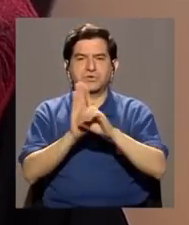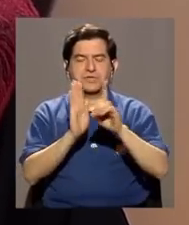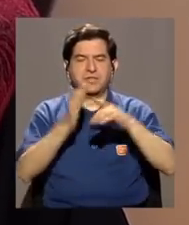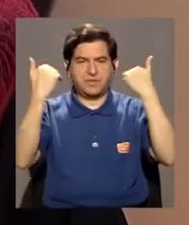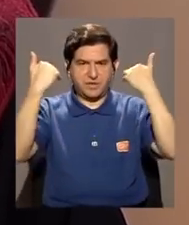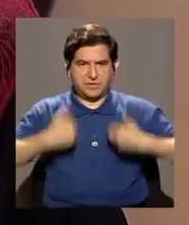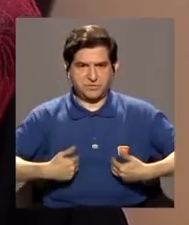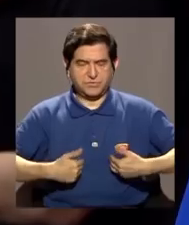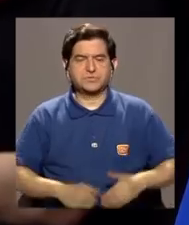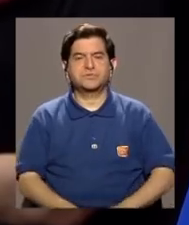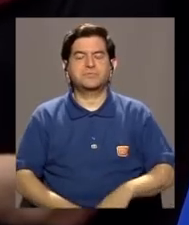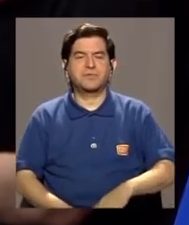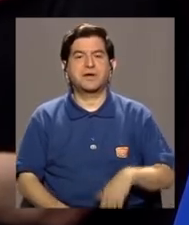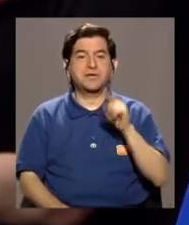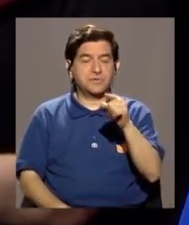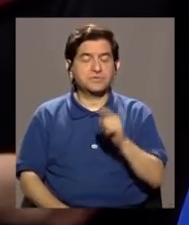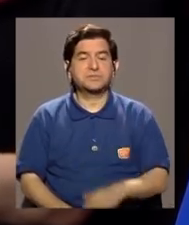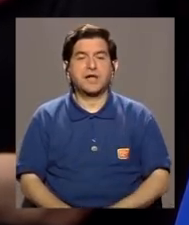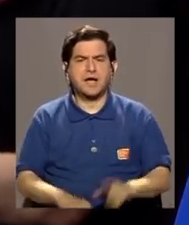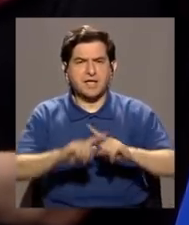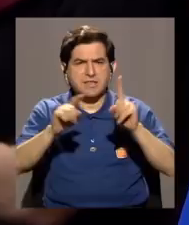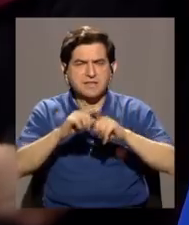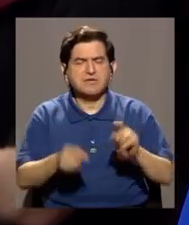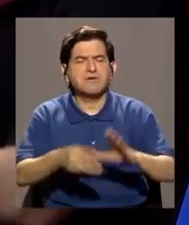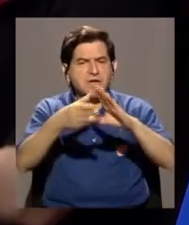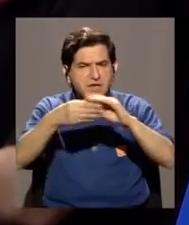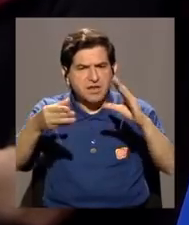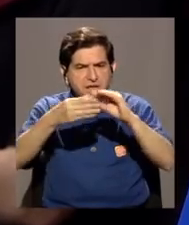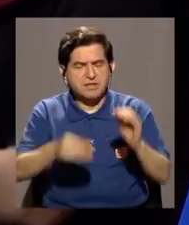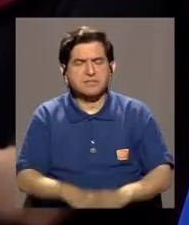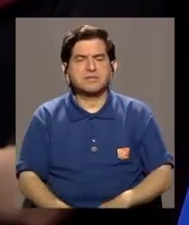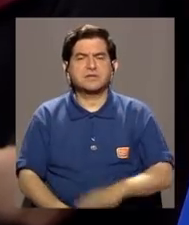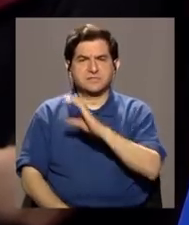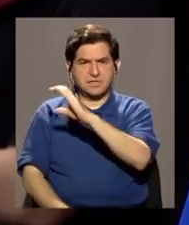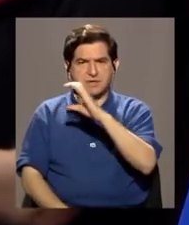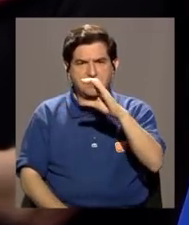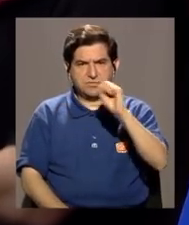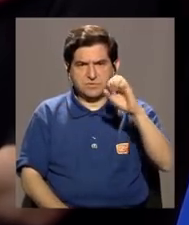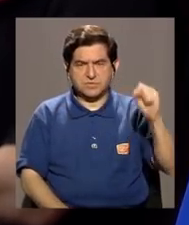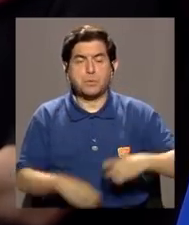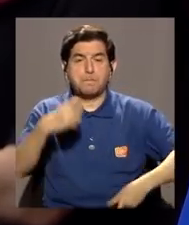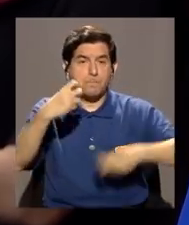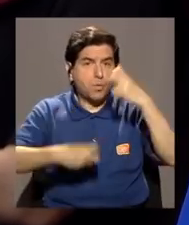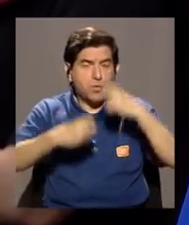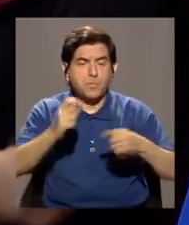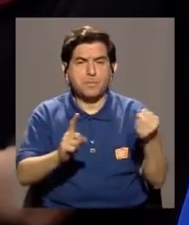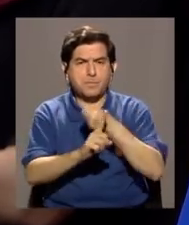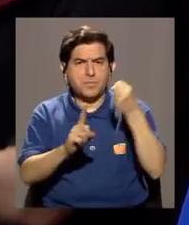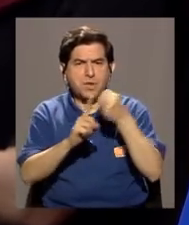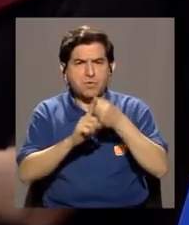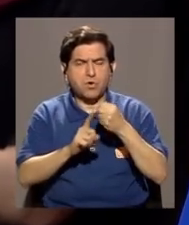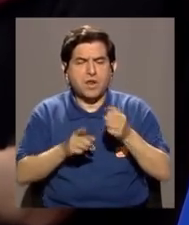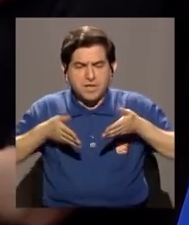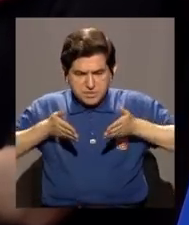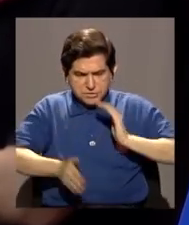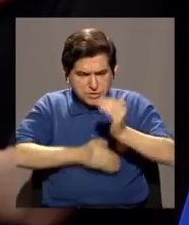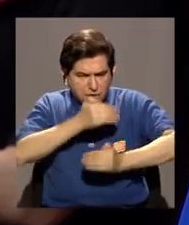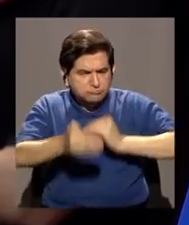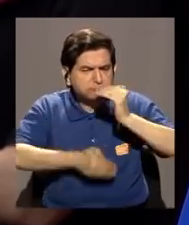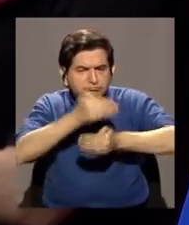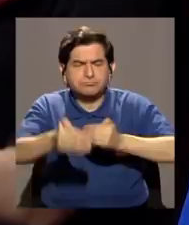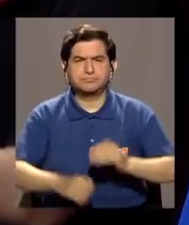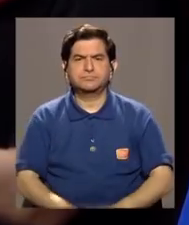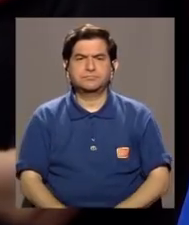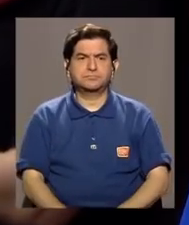violencia obstétrica en costa rica la comisión las observaciones a la caja costarricense del seguro social por los problemas de violencia obstétrica